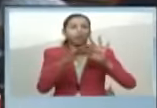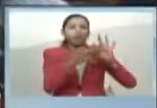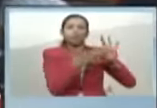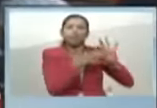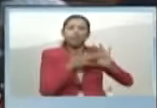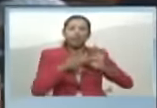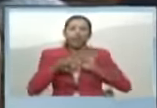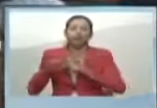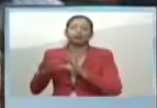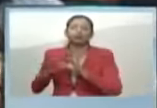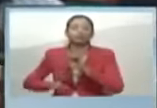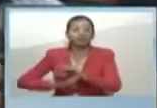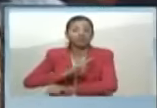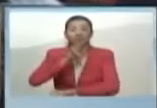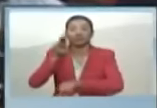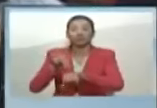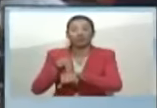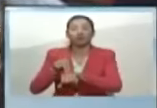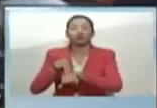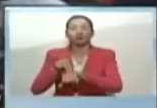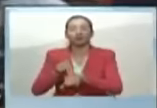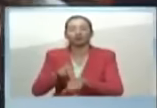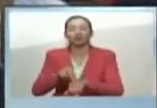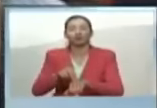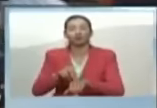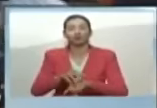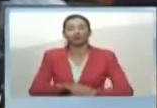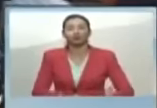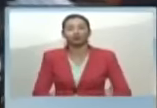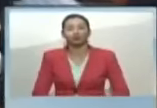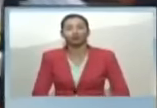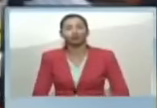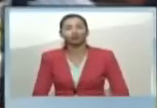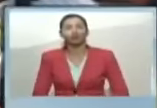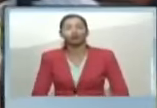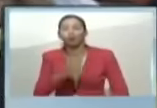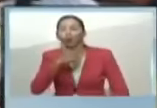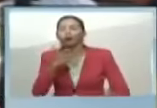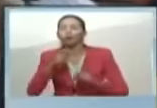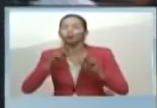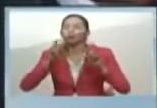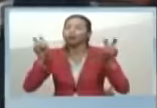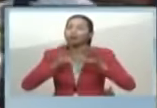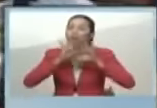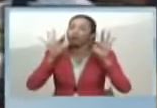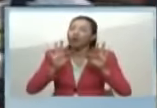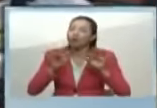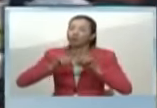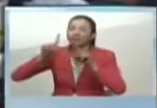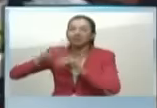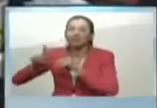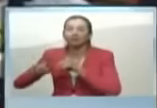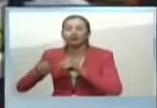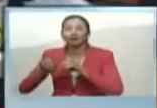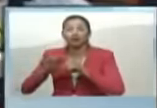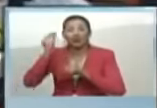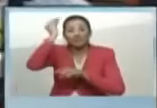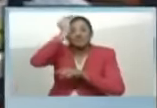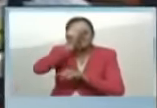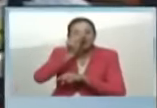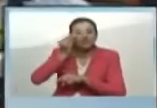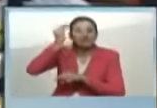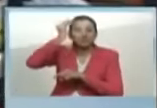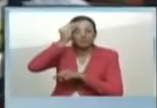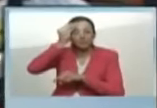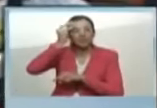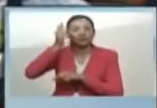a nivel de las nuevas formas productivas ecosocialistas y a nivel del pensamiento,